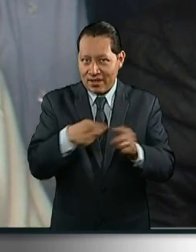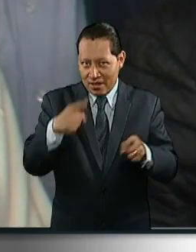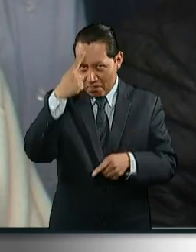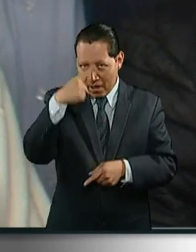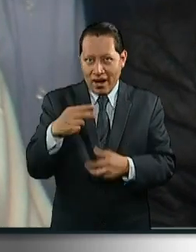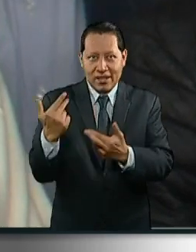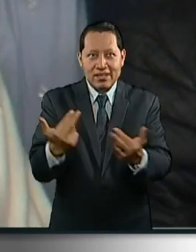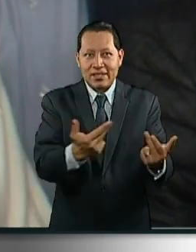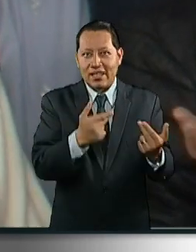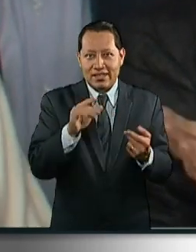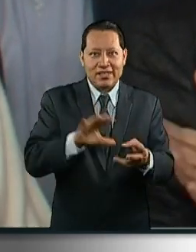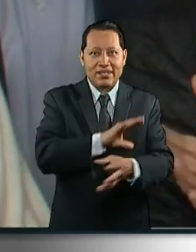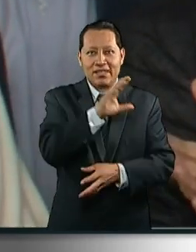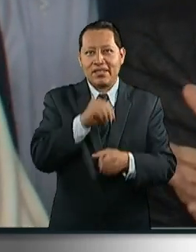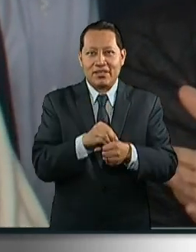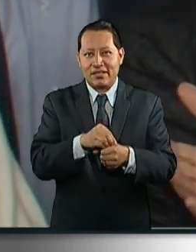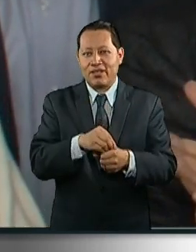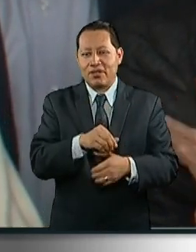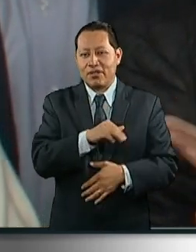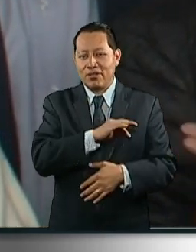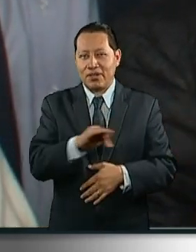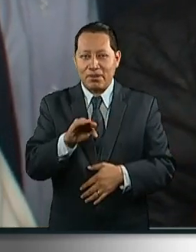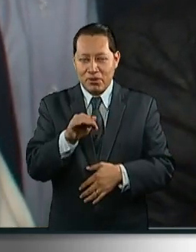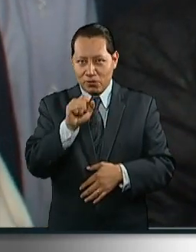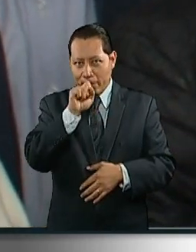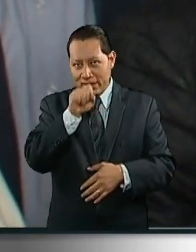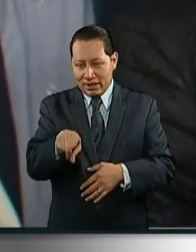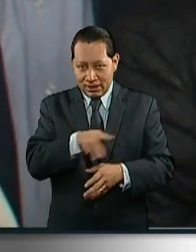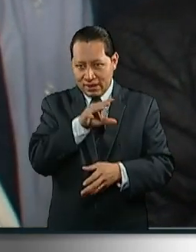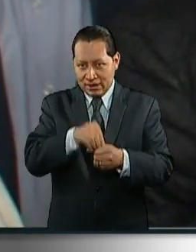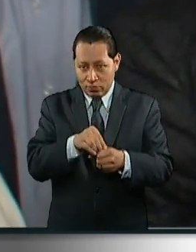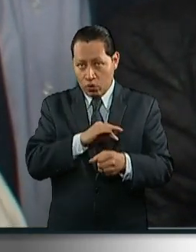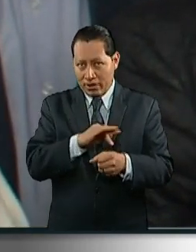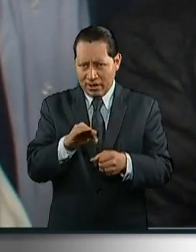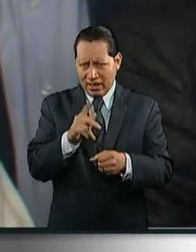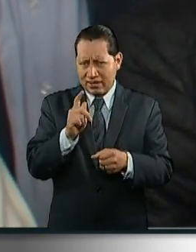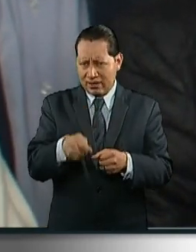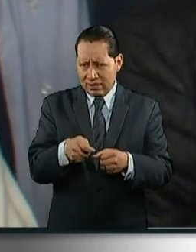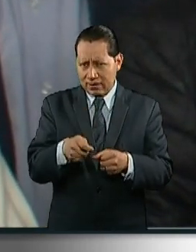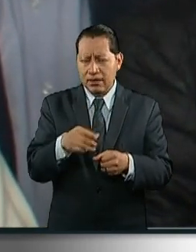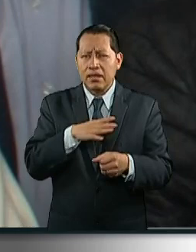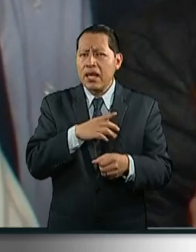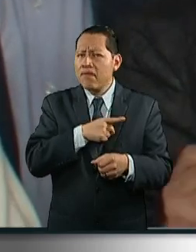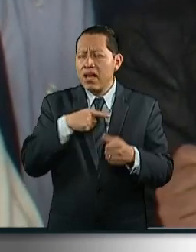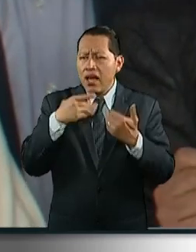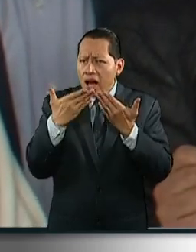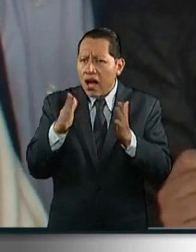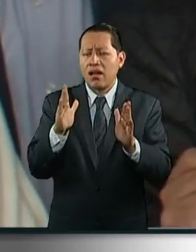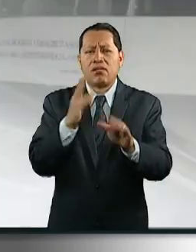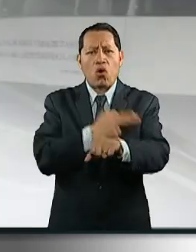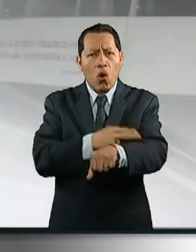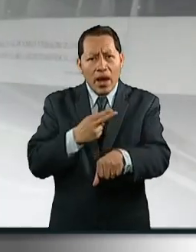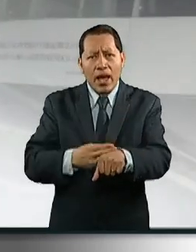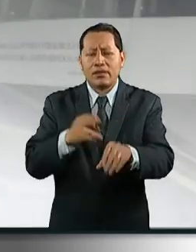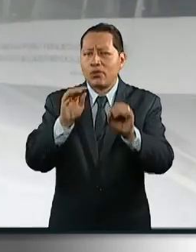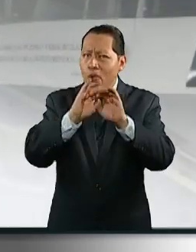destruir. Hoy vamos a dar un debate abierto, franco, claro.